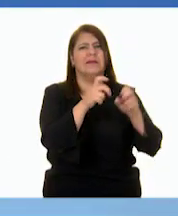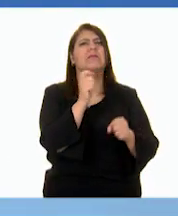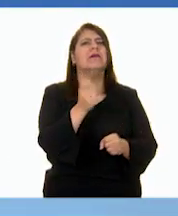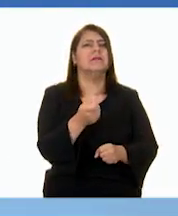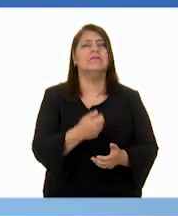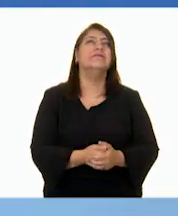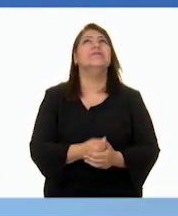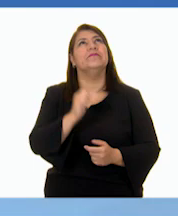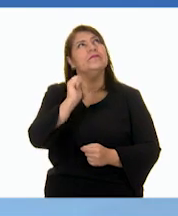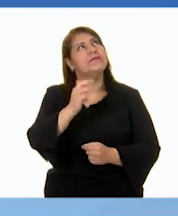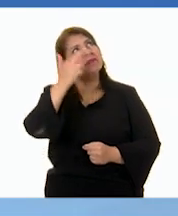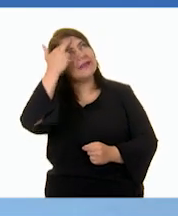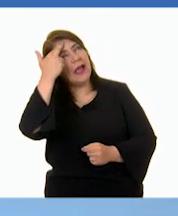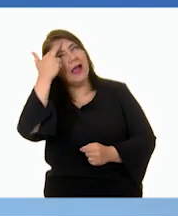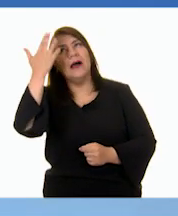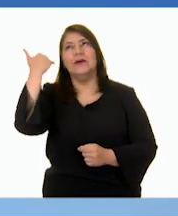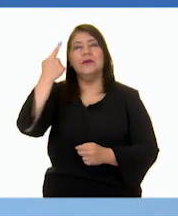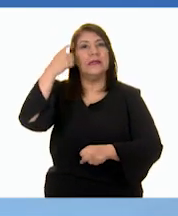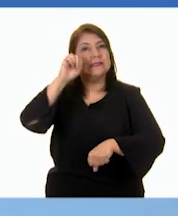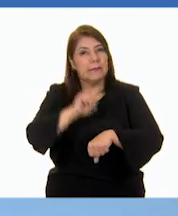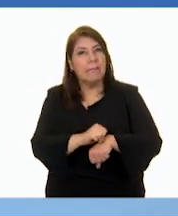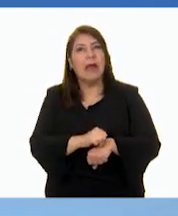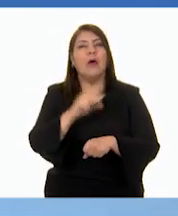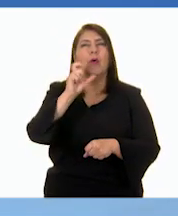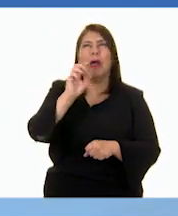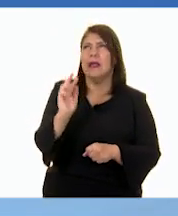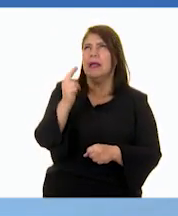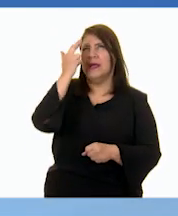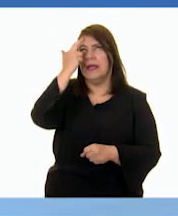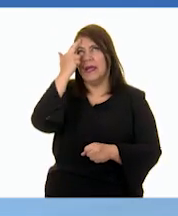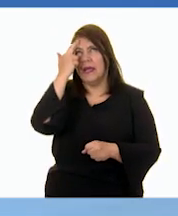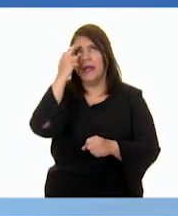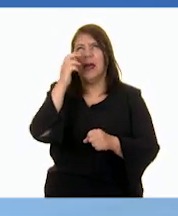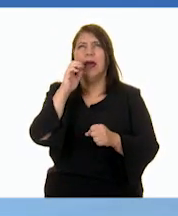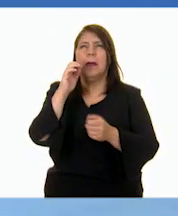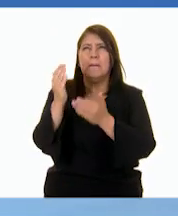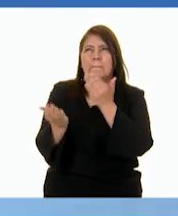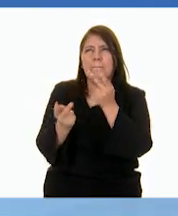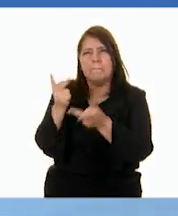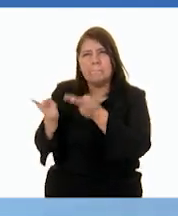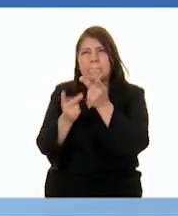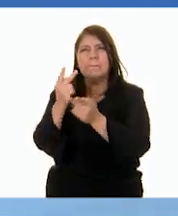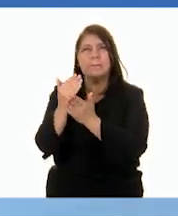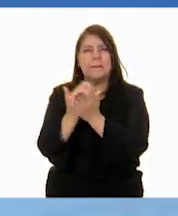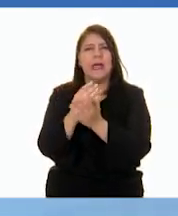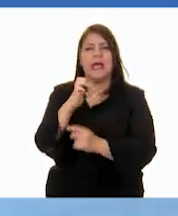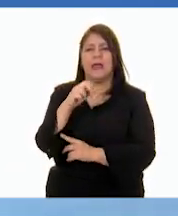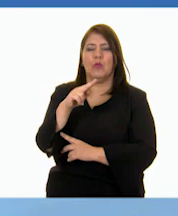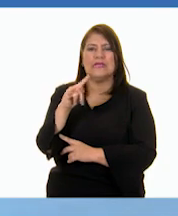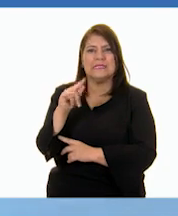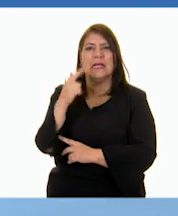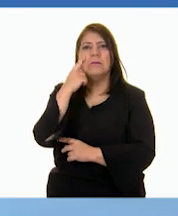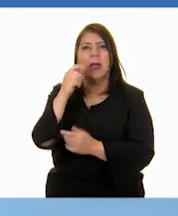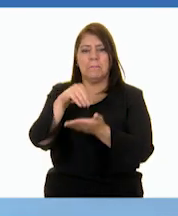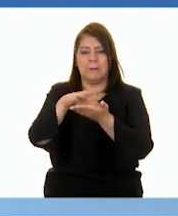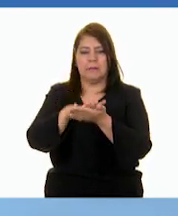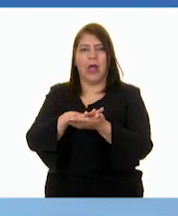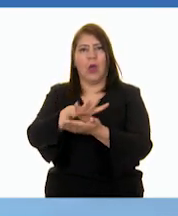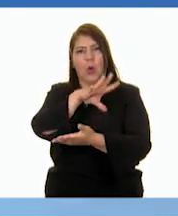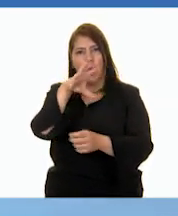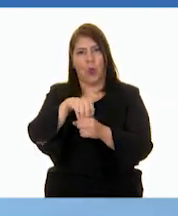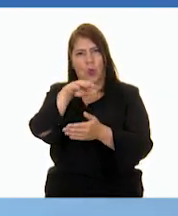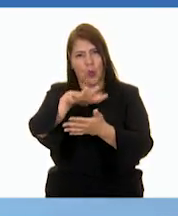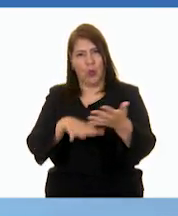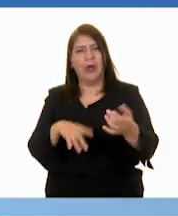pasada, mientras recordábamos qué sabíamos de la encuesta y el reporte, una pregunta planteaba entre sus